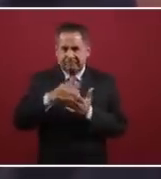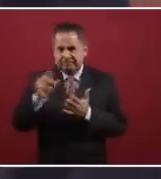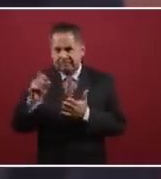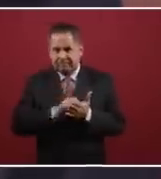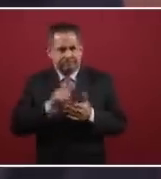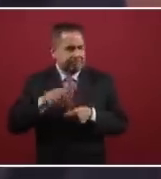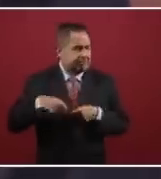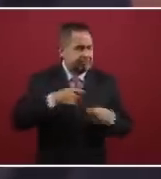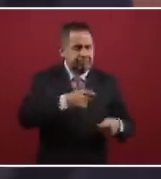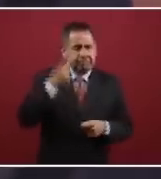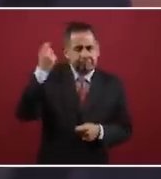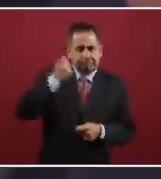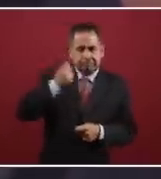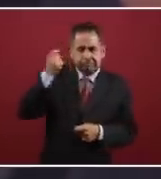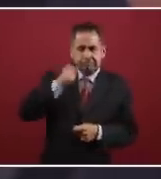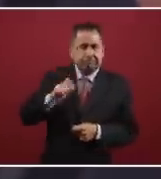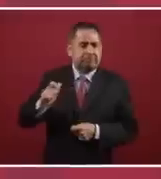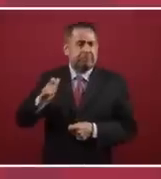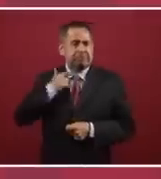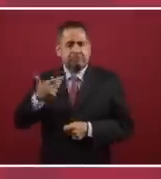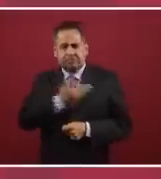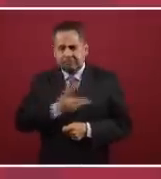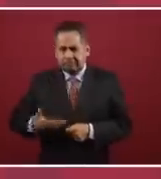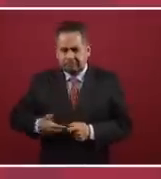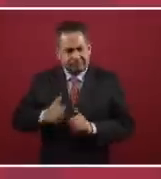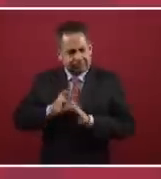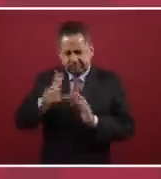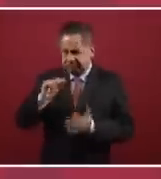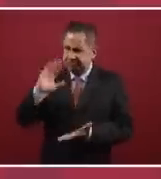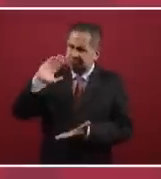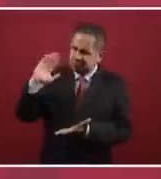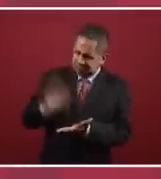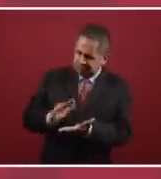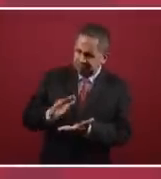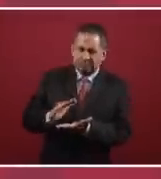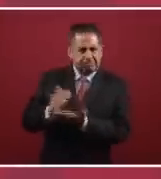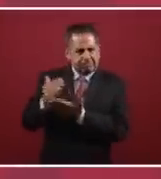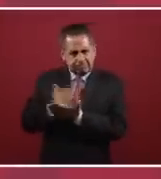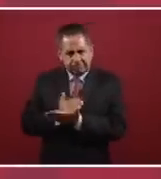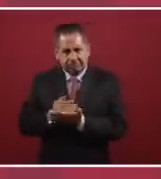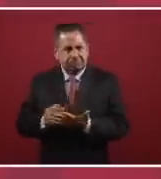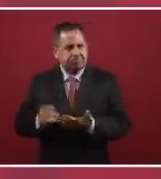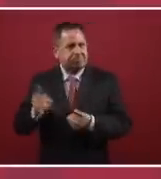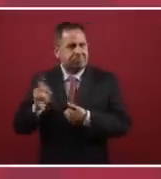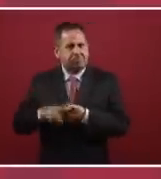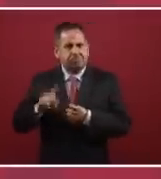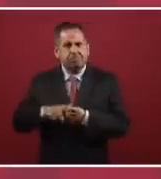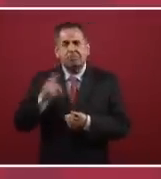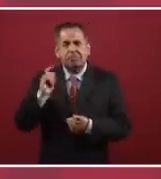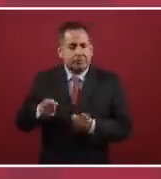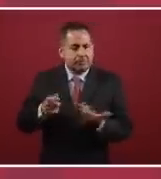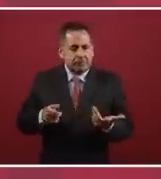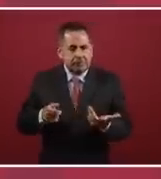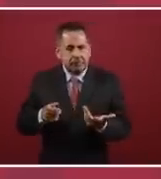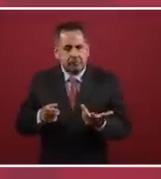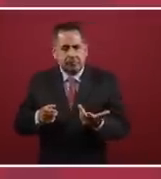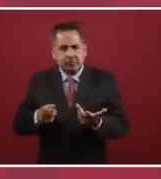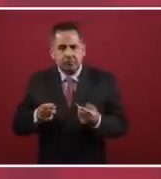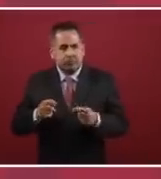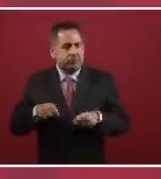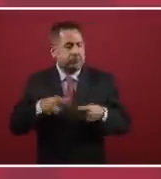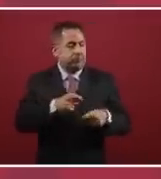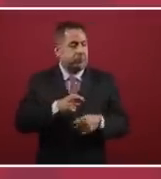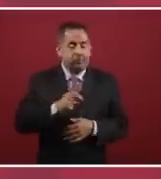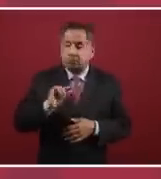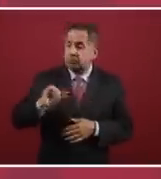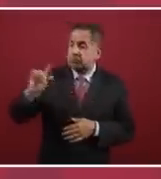de pensión a los expresidentes. ¿Qué es austeridad? Que no haya atención médica